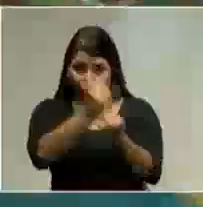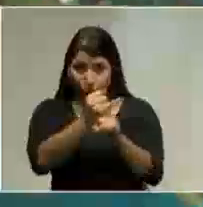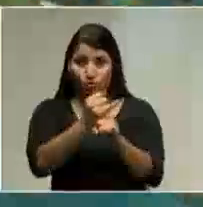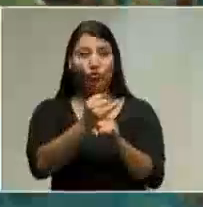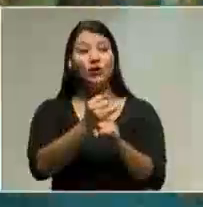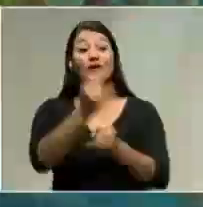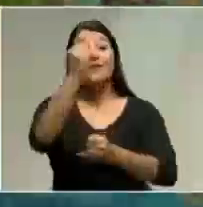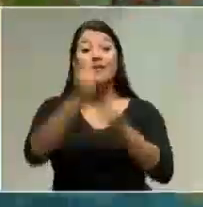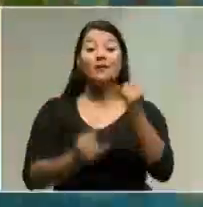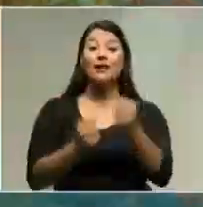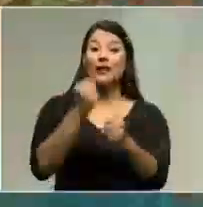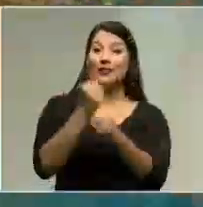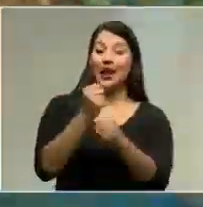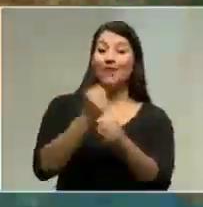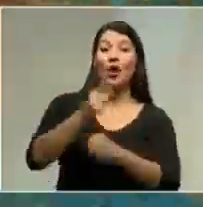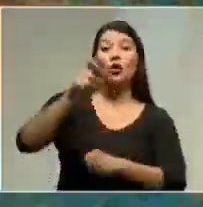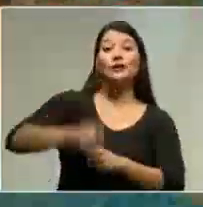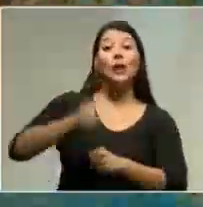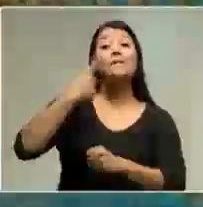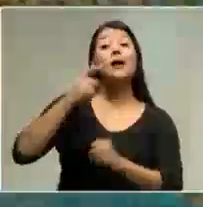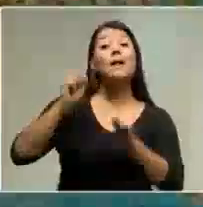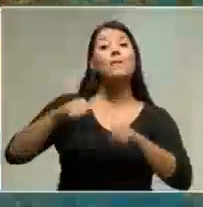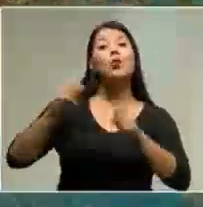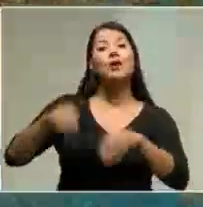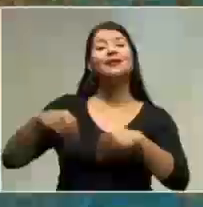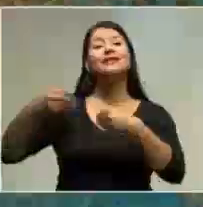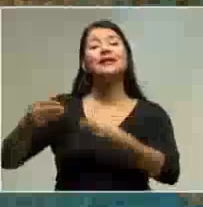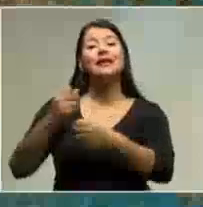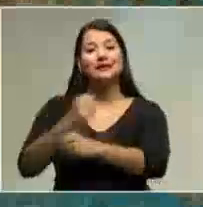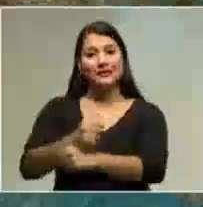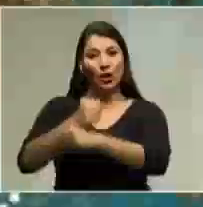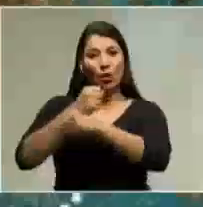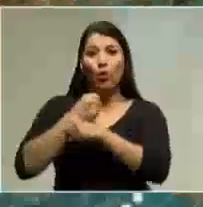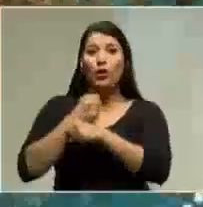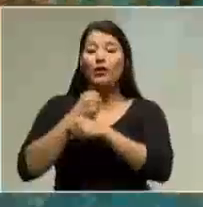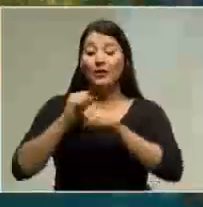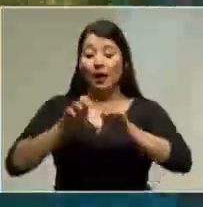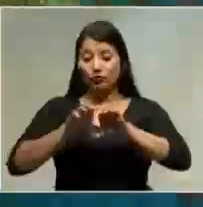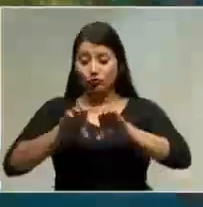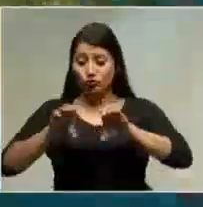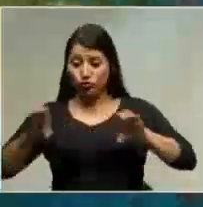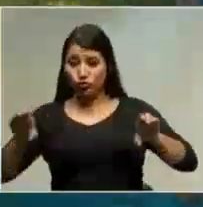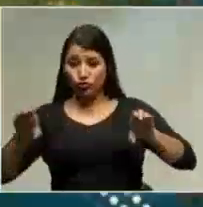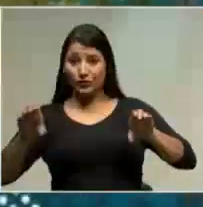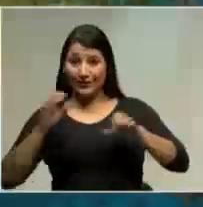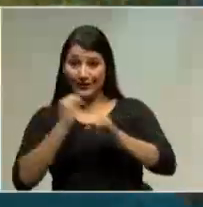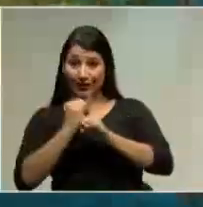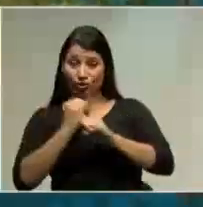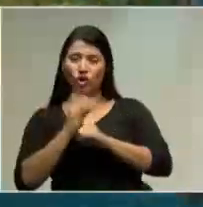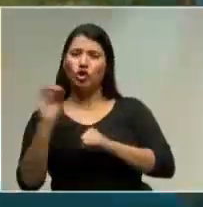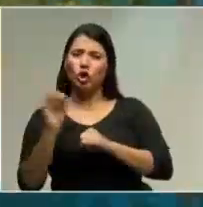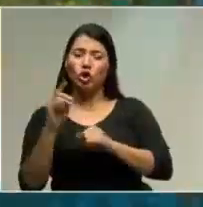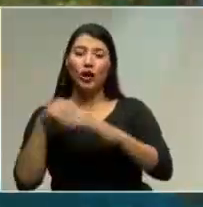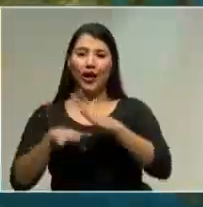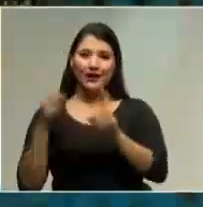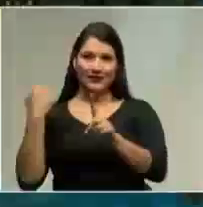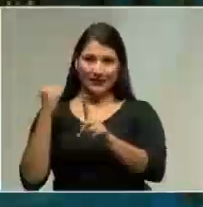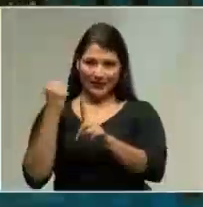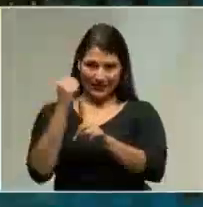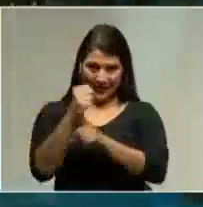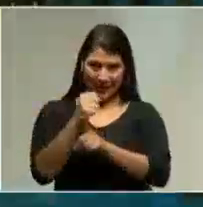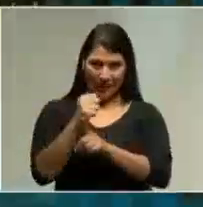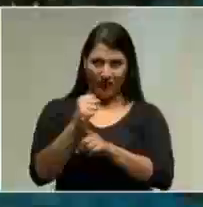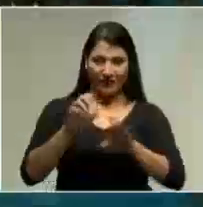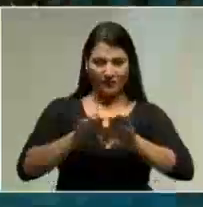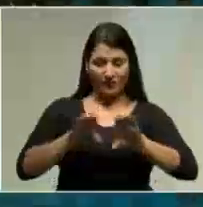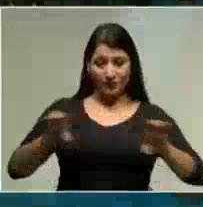los trabajos necesarios para brindar seguridad al poliducto de la institución ubicado en Siquirres. Esta orden la giró la Sala Constitucional